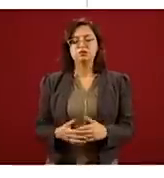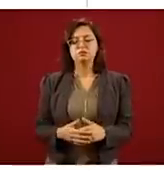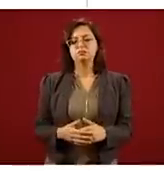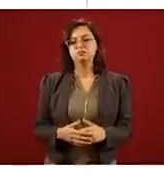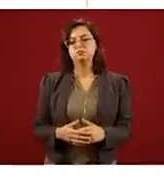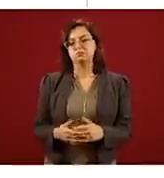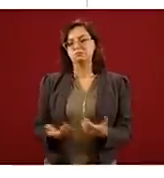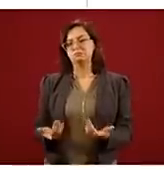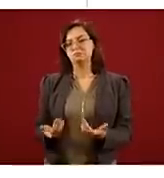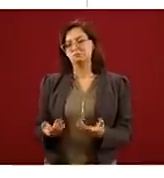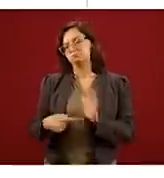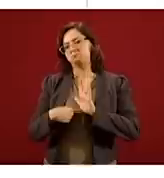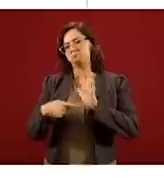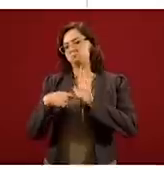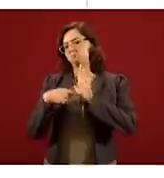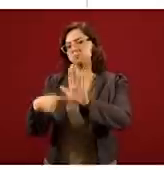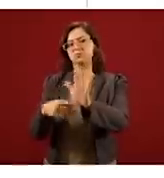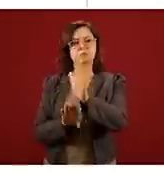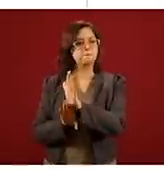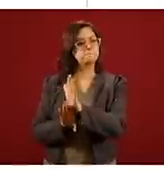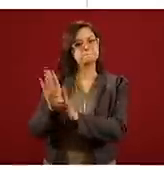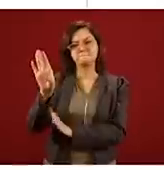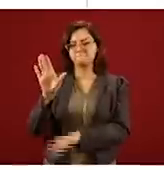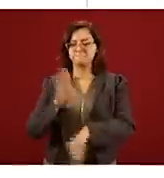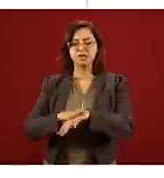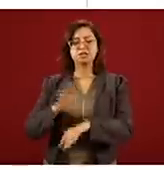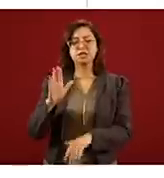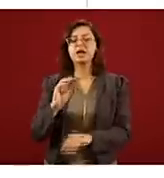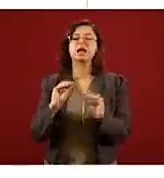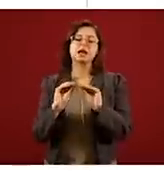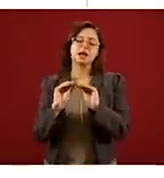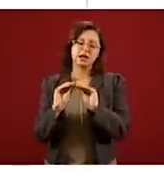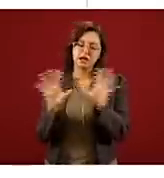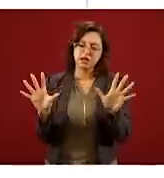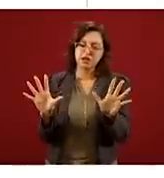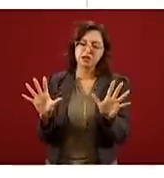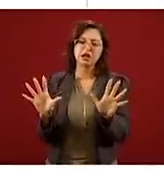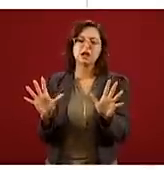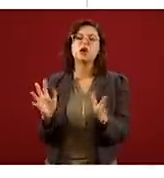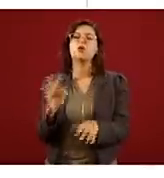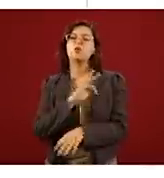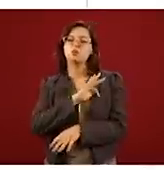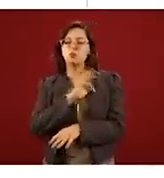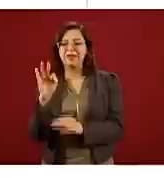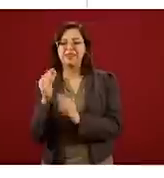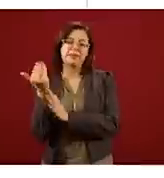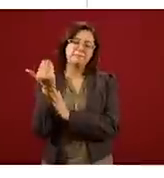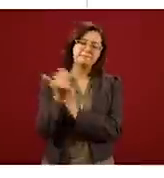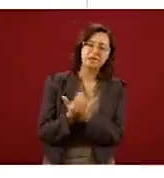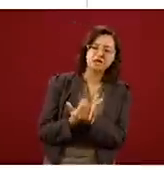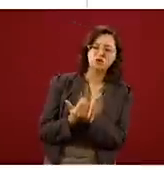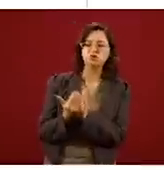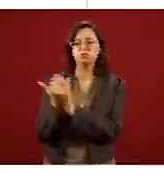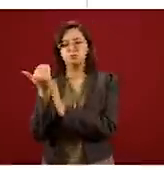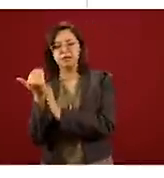proyección que les acabo de mostrar. Desde luego, esto tiene una variable siempre que vale la